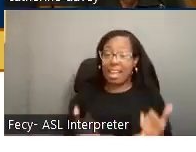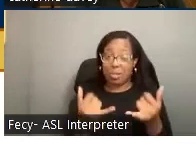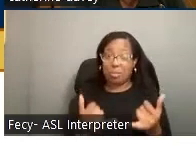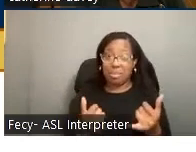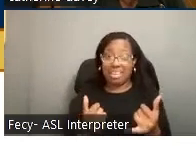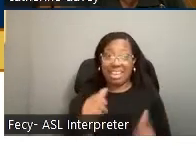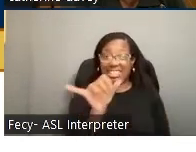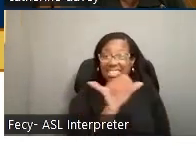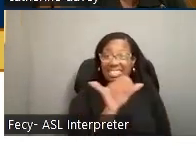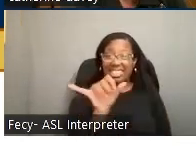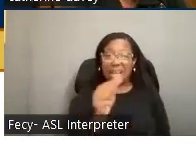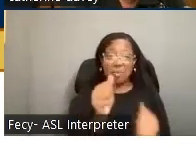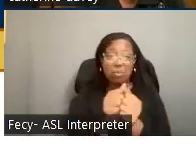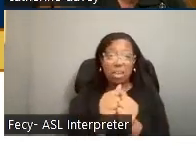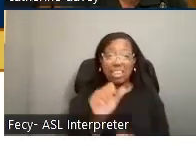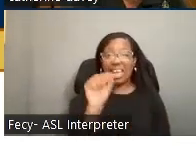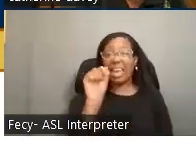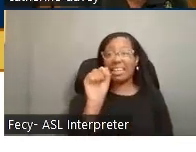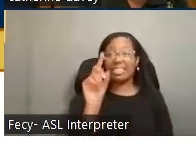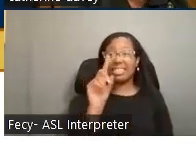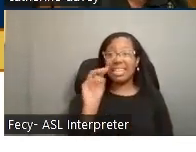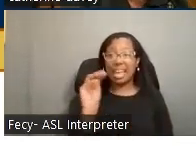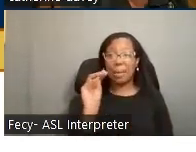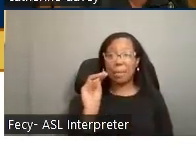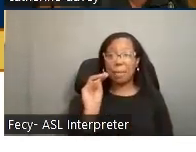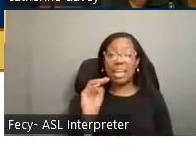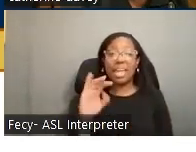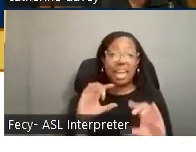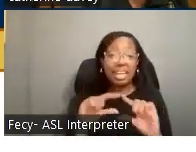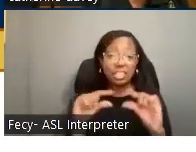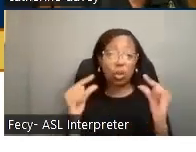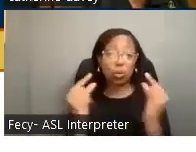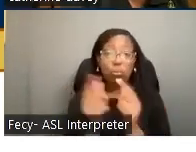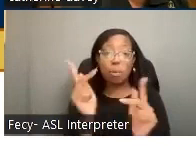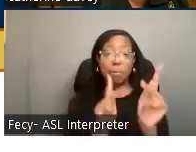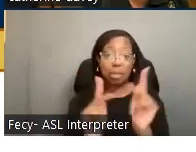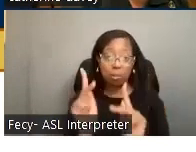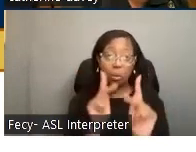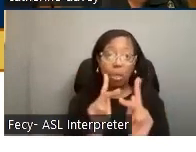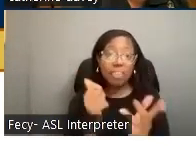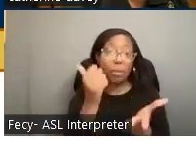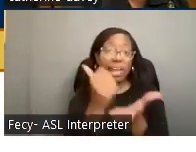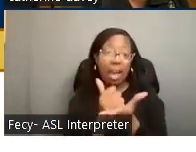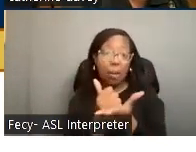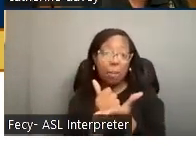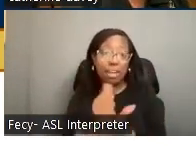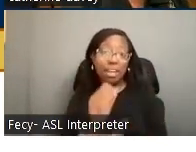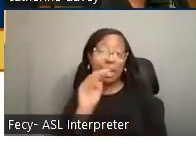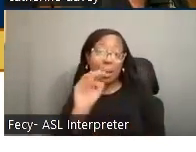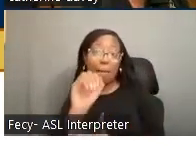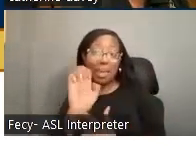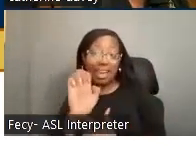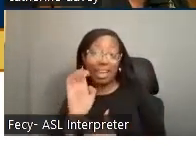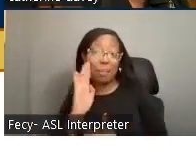¿verdad? Eso es funcionalmente lo que es tomar una decisión con apoyo. Es un grupo de personas que ayudan, por ejemplo, a